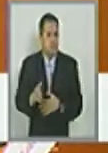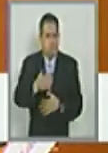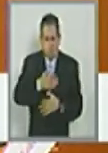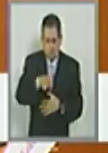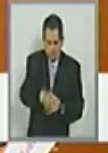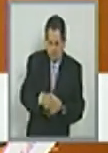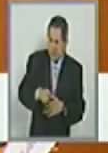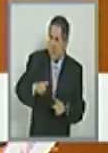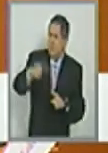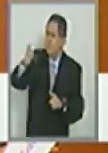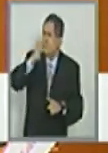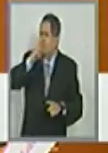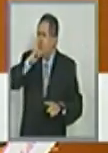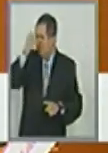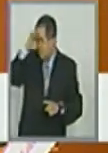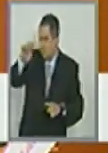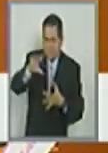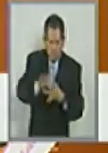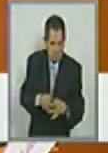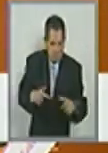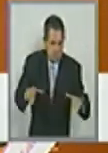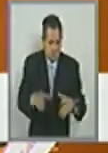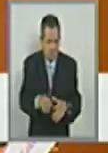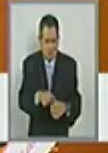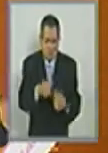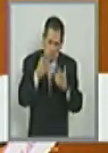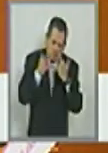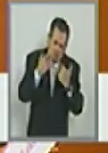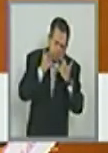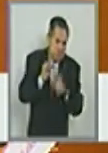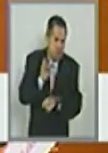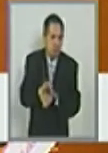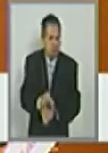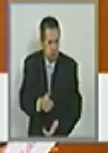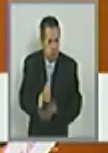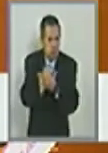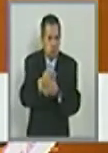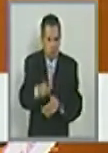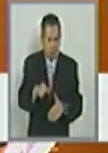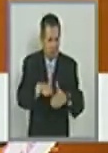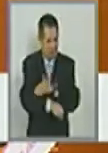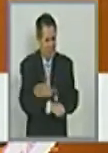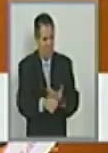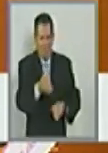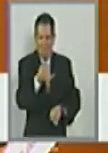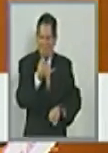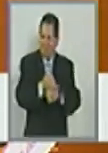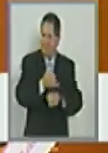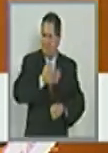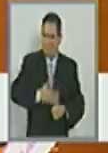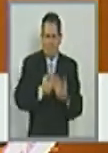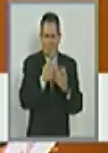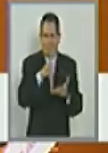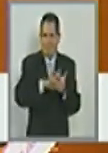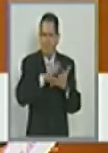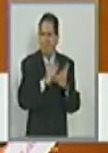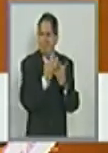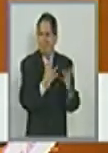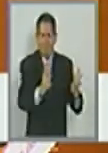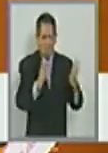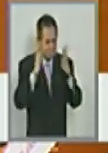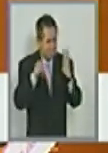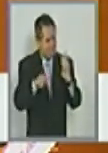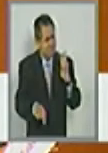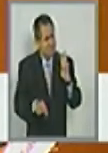su familia, de la infancia desconsolada, de la encarcelada injustamente, de la que es víctima de